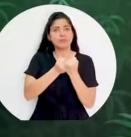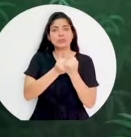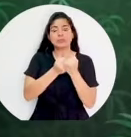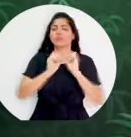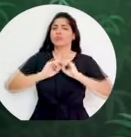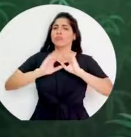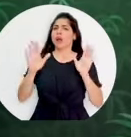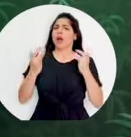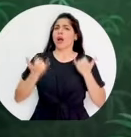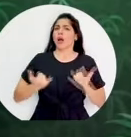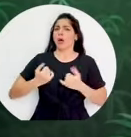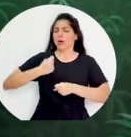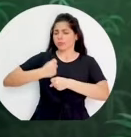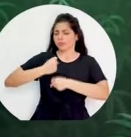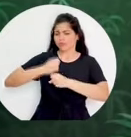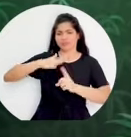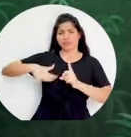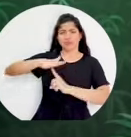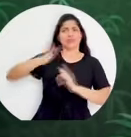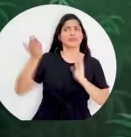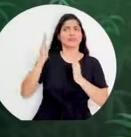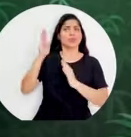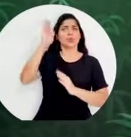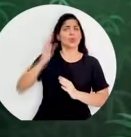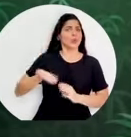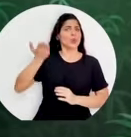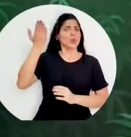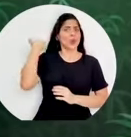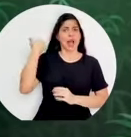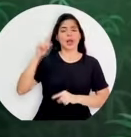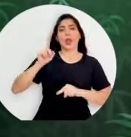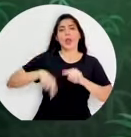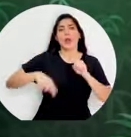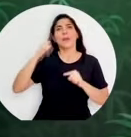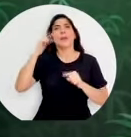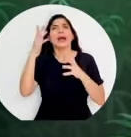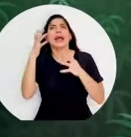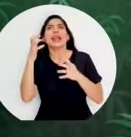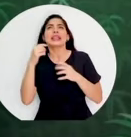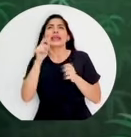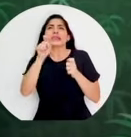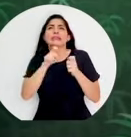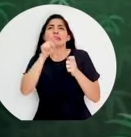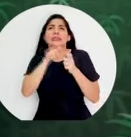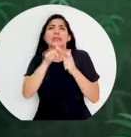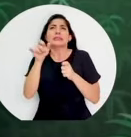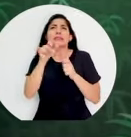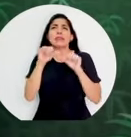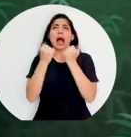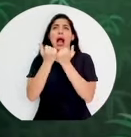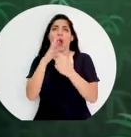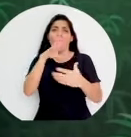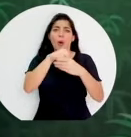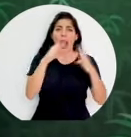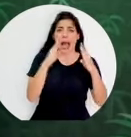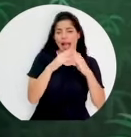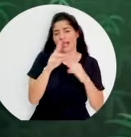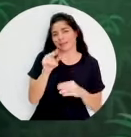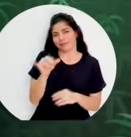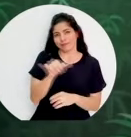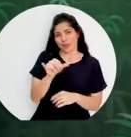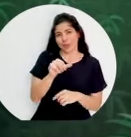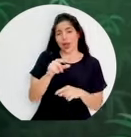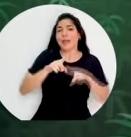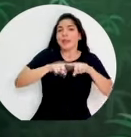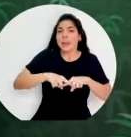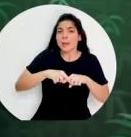apoyo. Es claro que estamos trabajando en un contexto inédito, en el que no se puede tener la pretensión de llevar literalmente el aula a la casa.